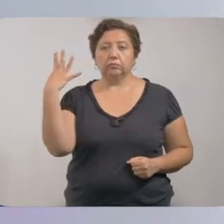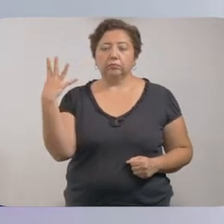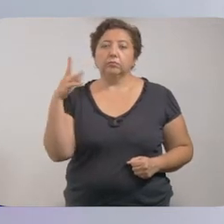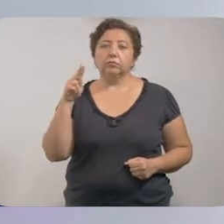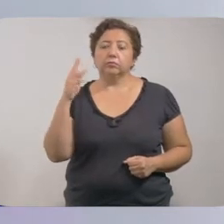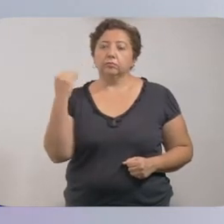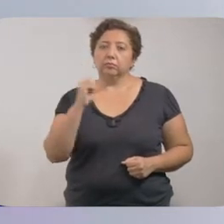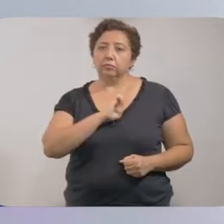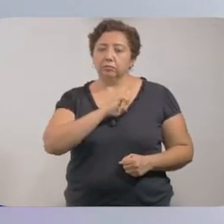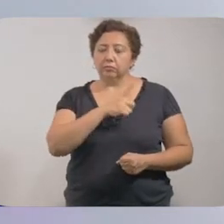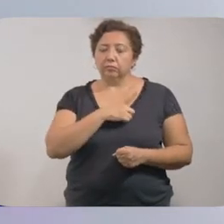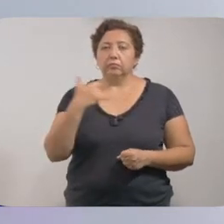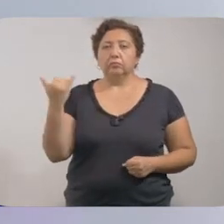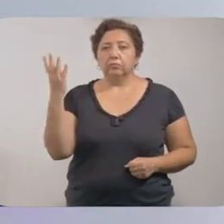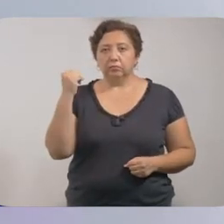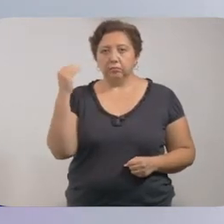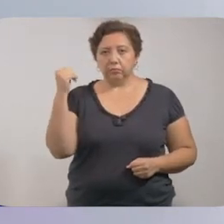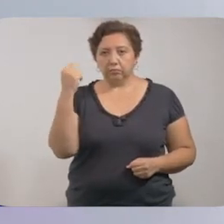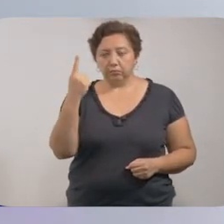9992-008489 en español y